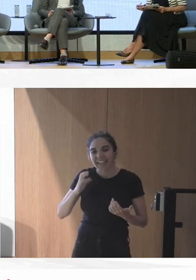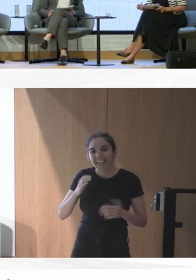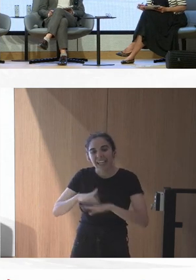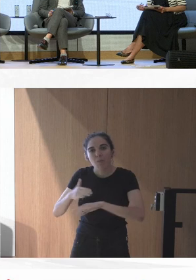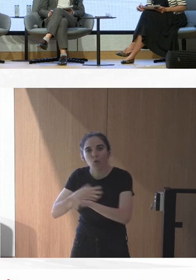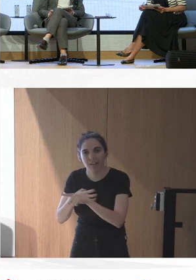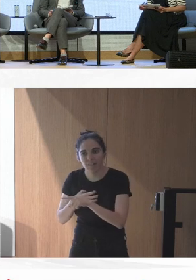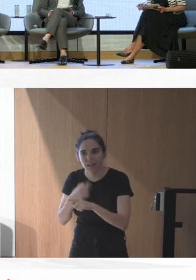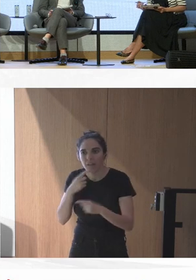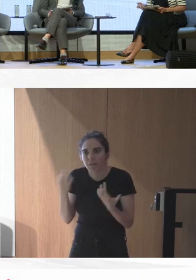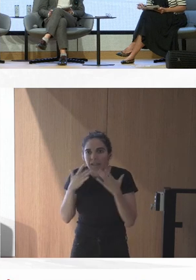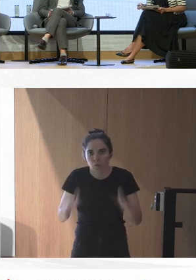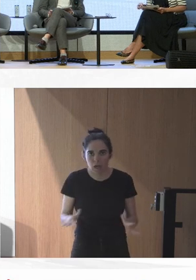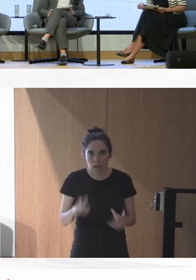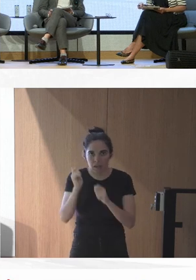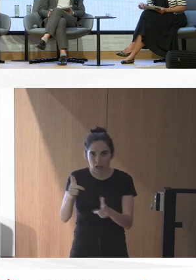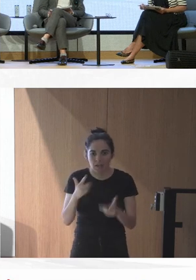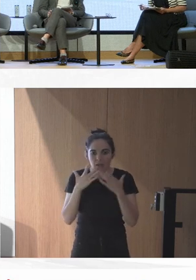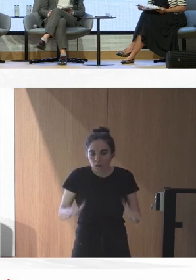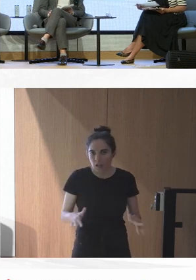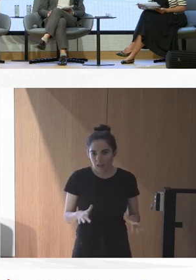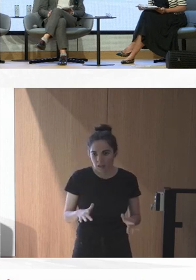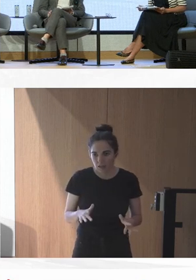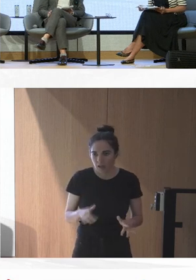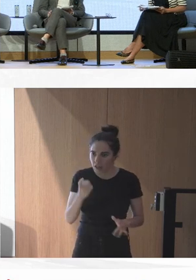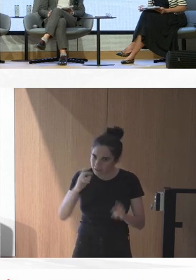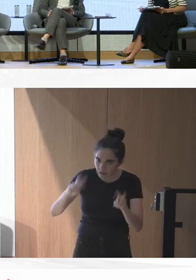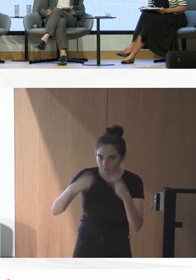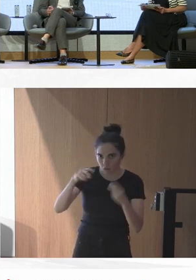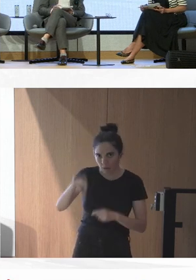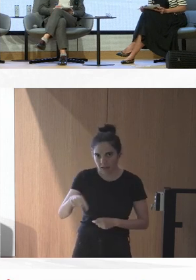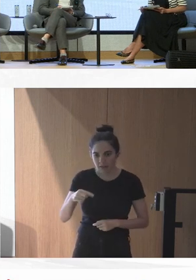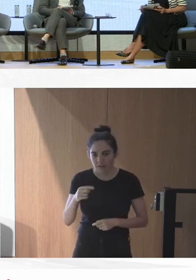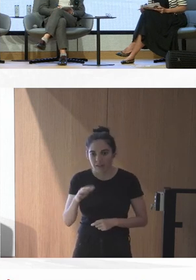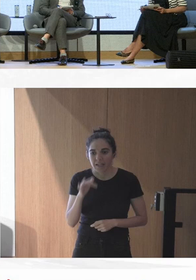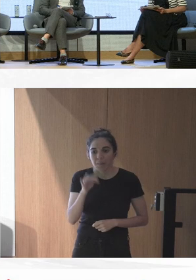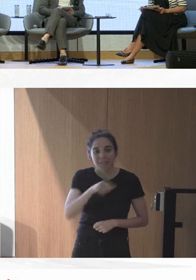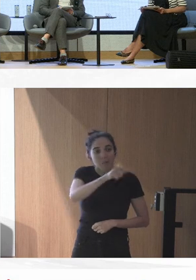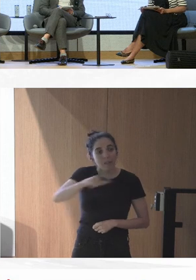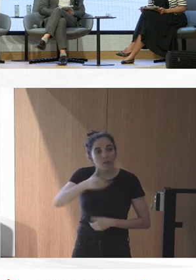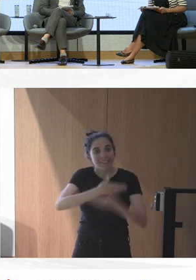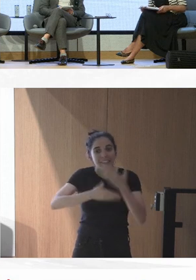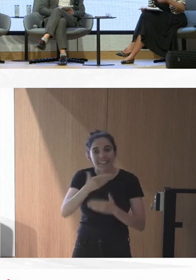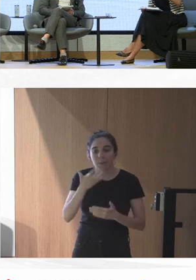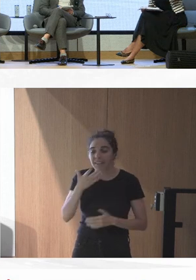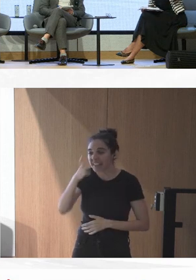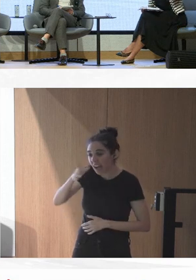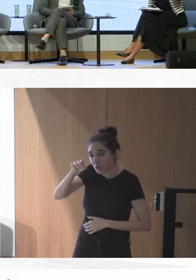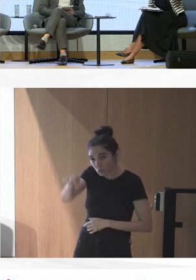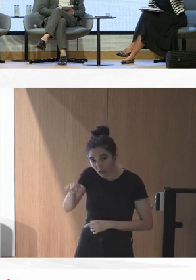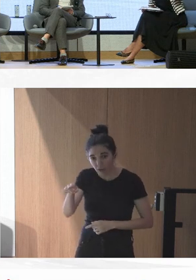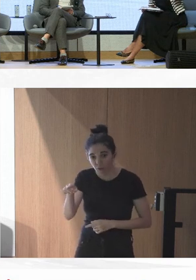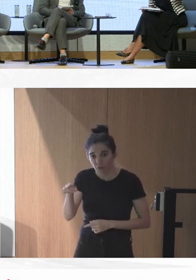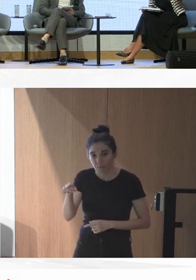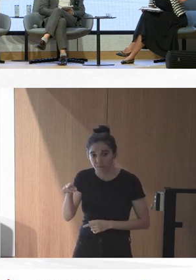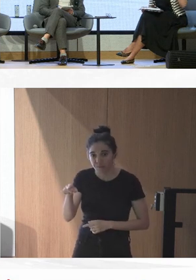hay una reforma que se tiene que hacer en ese sentido. Yo creo que tenemos que garantizar también que las personas con discapacidad acusadas tengan